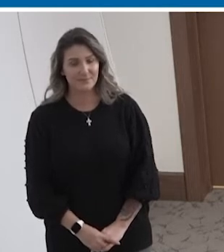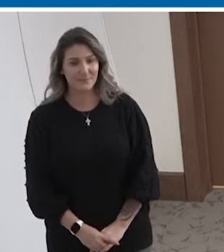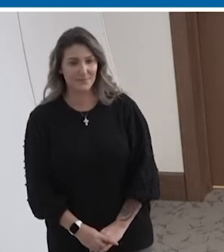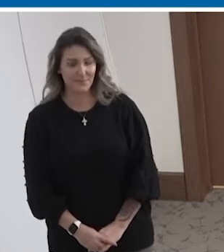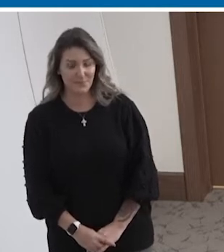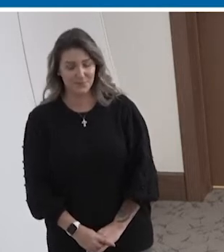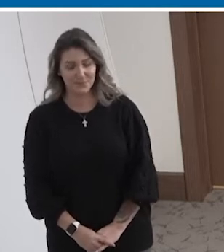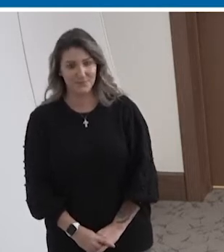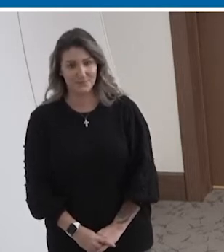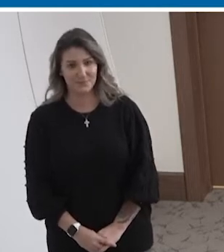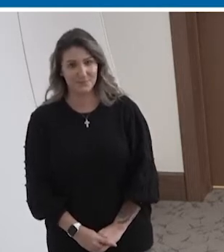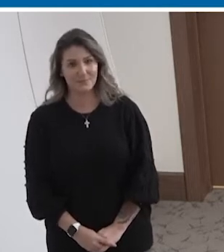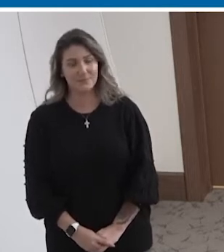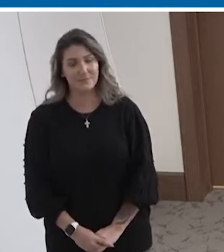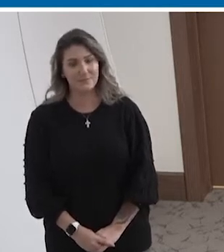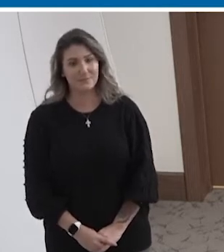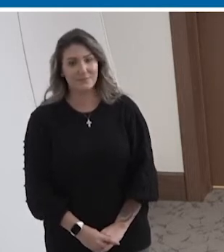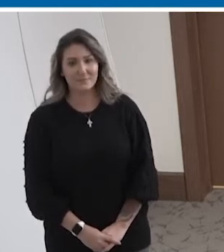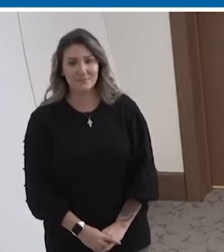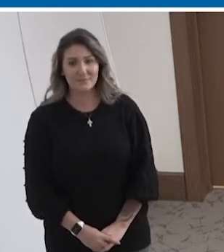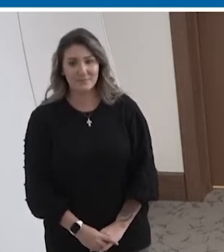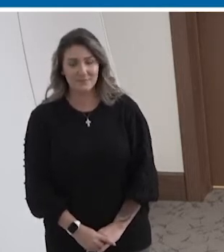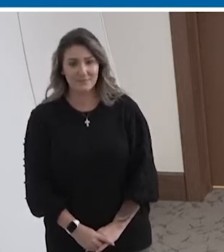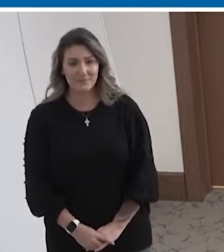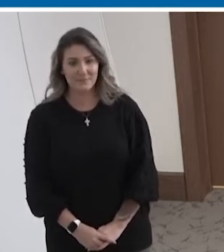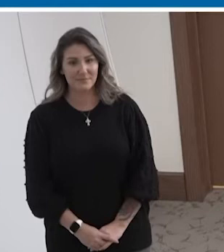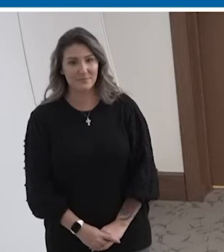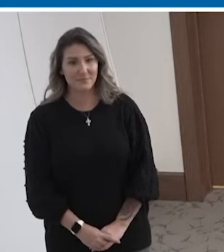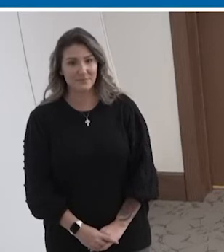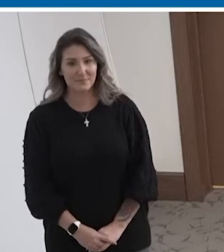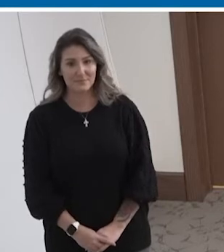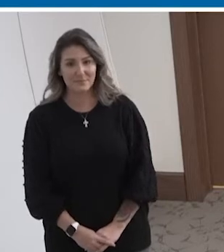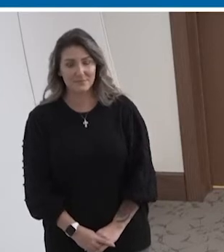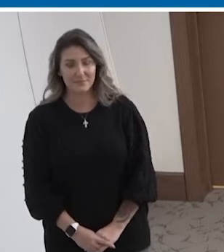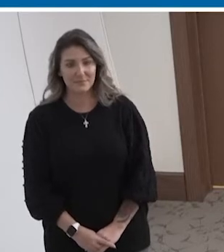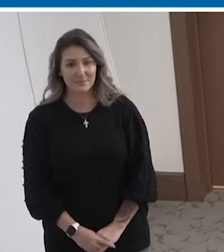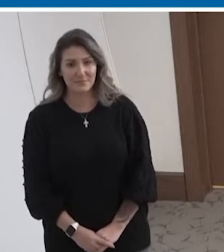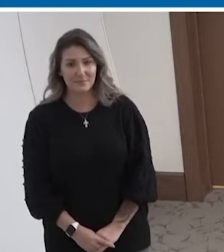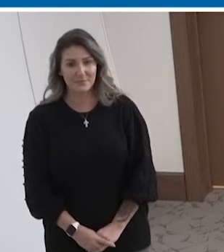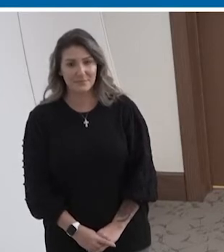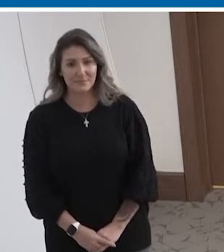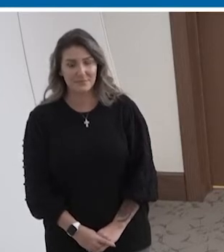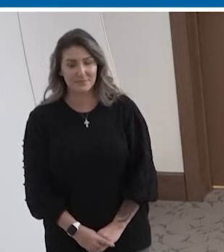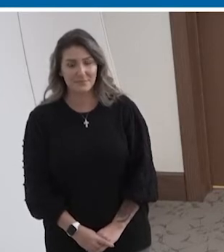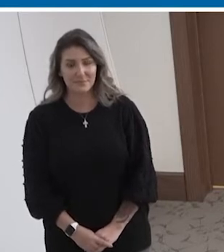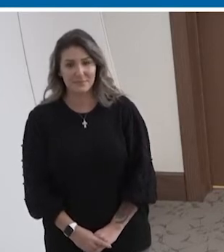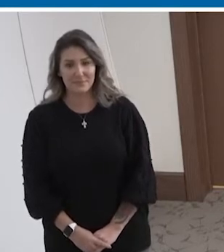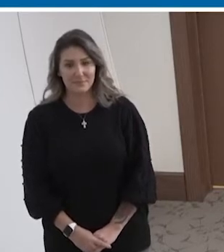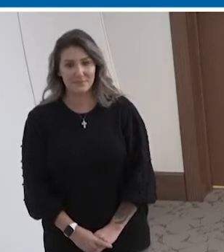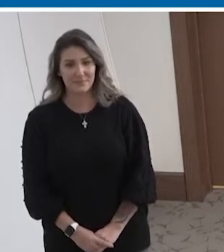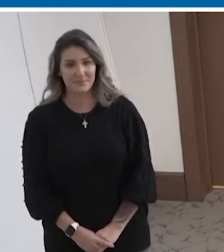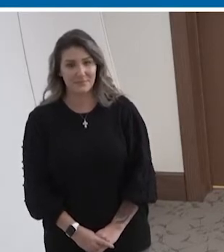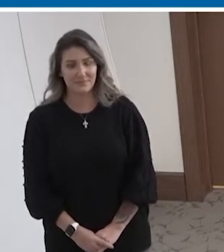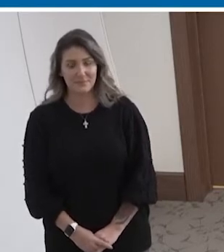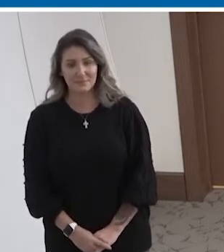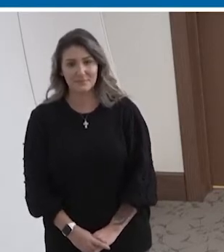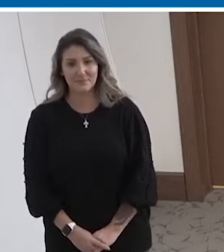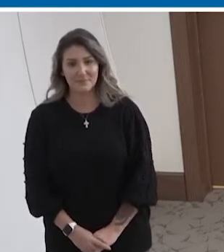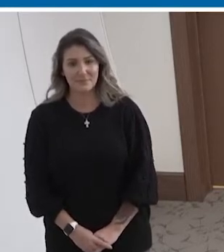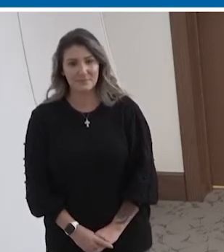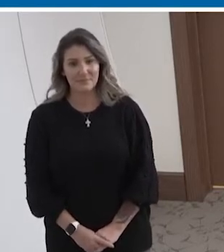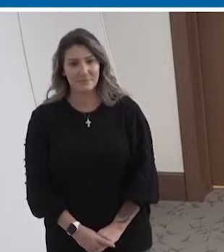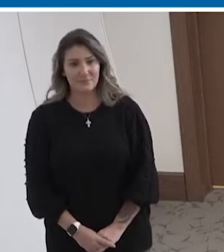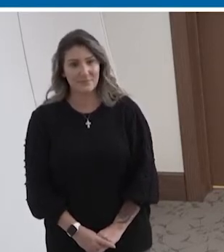llamado School TLC Study, está siendo auspiciado por